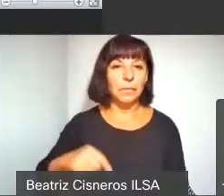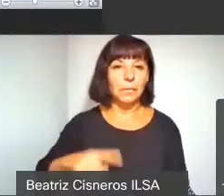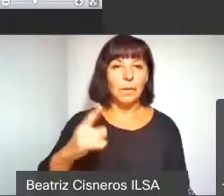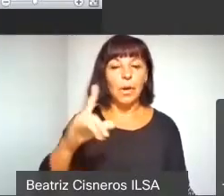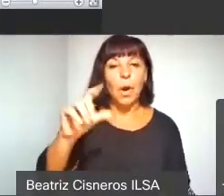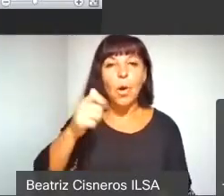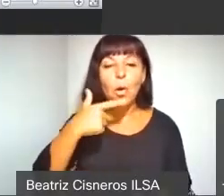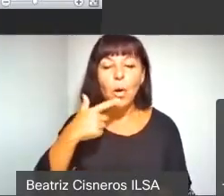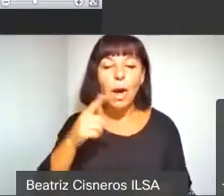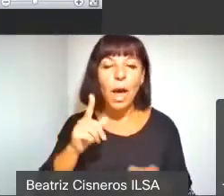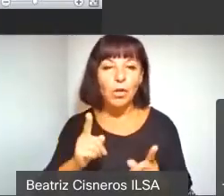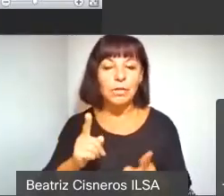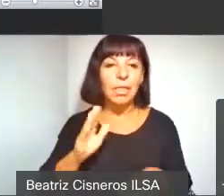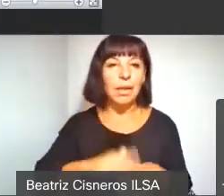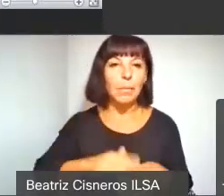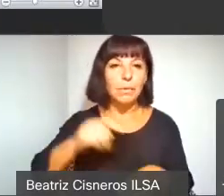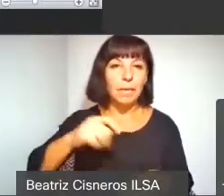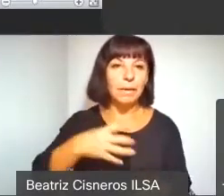de esta clase,